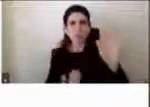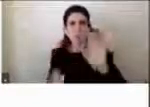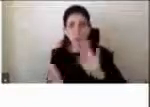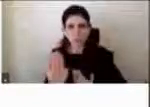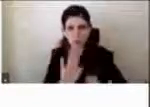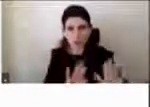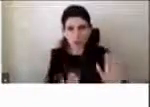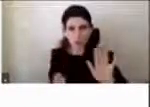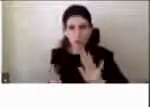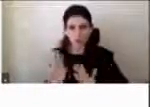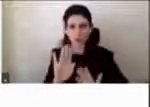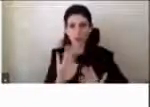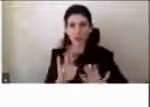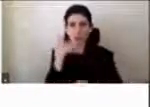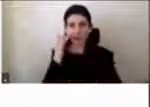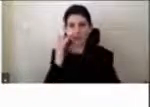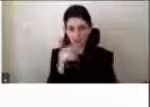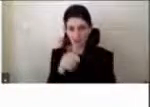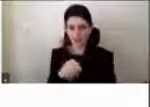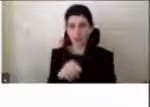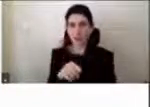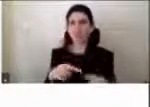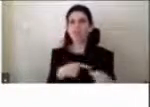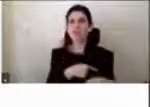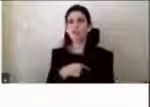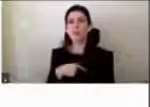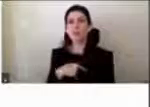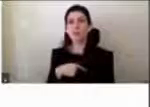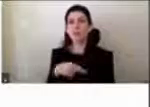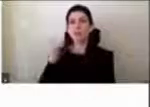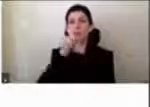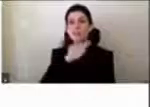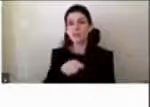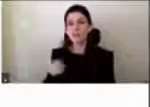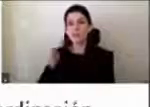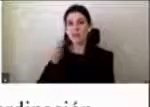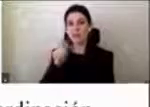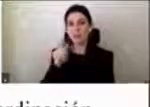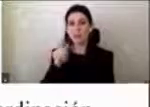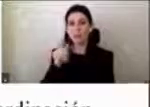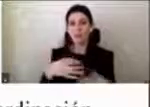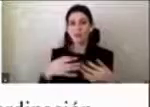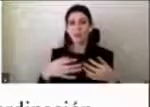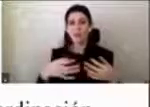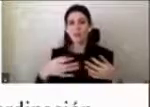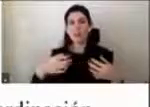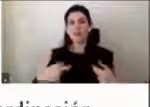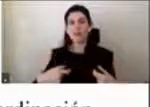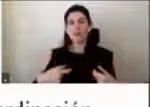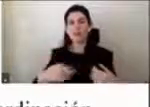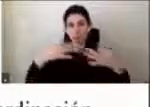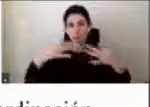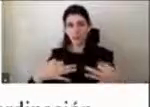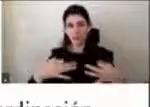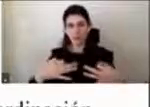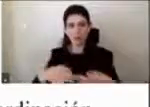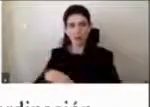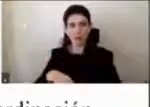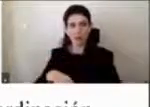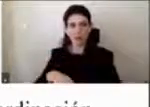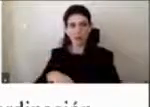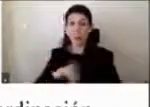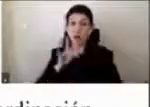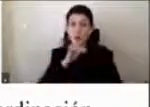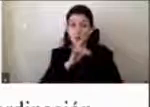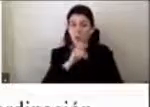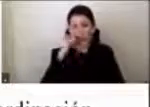Hoffman y otros autores. Ahora, finalmente, me parece relevante como